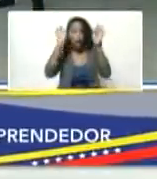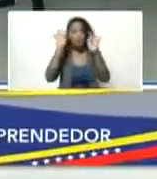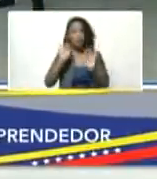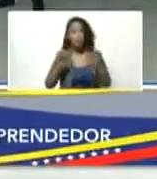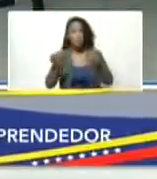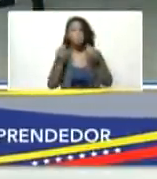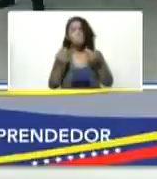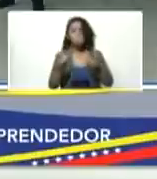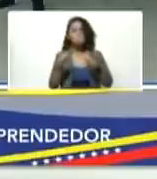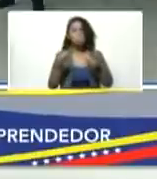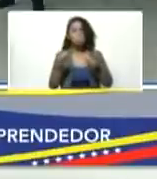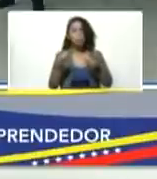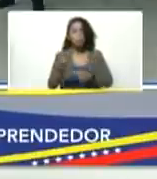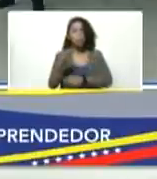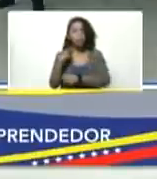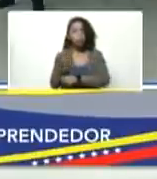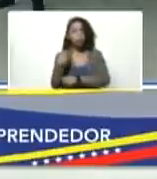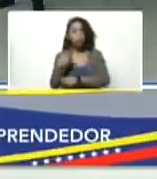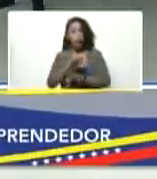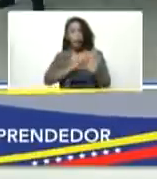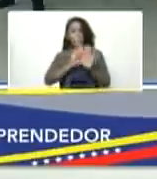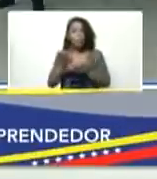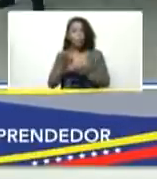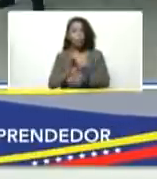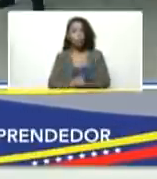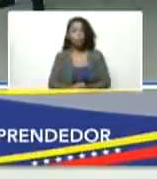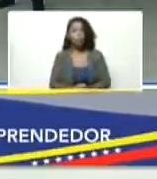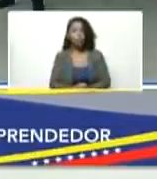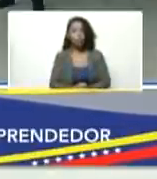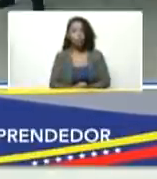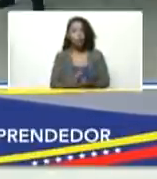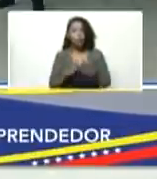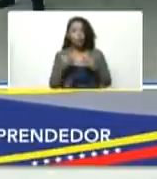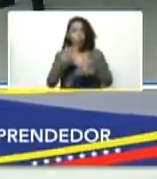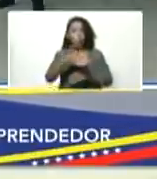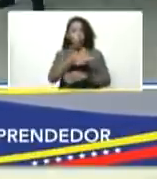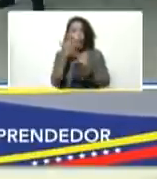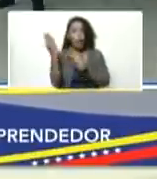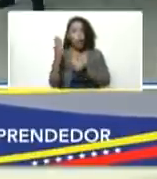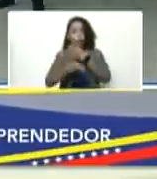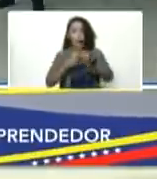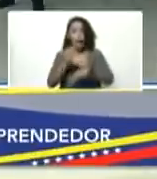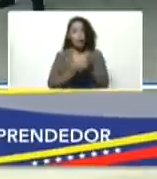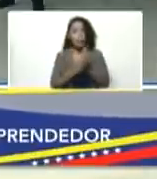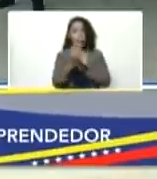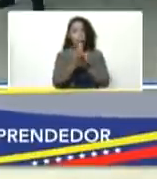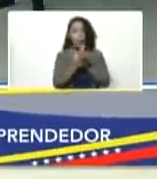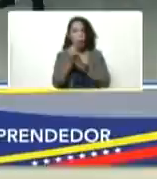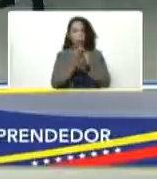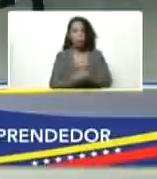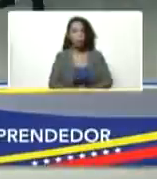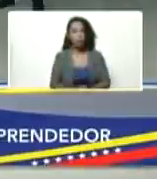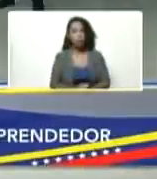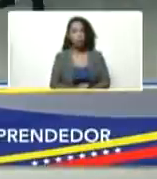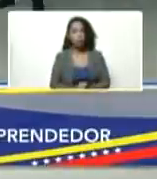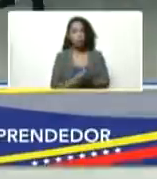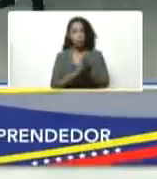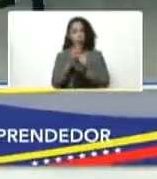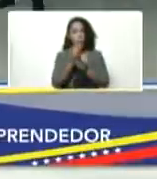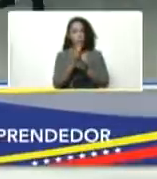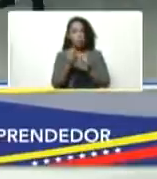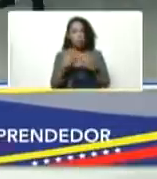para financiar, apoyar a todos aquellos que asumen un